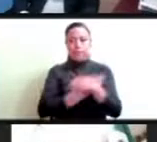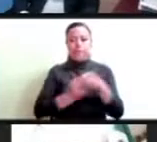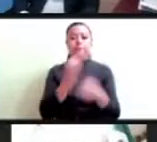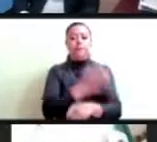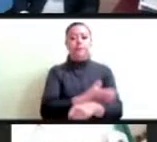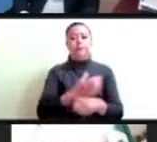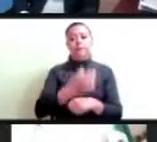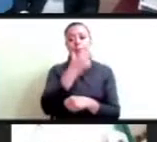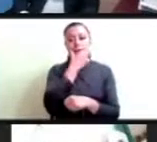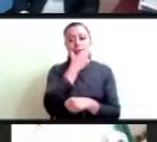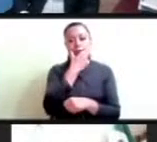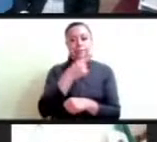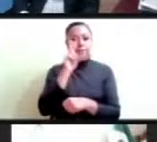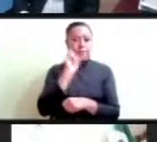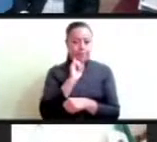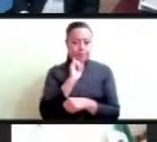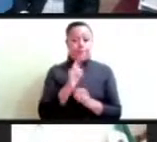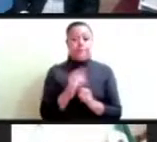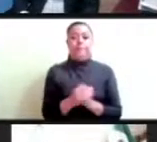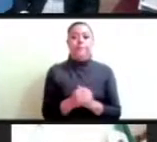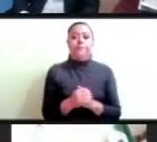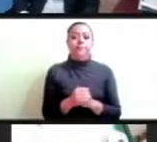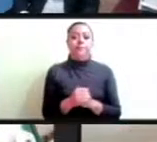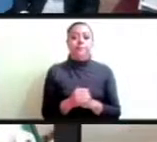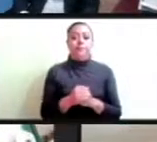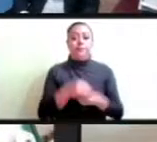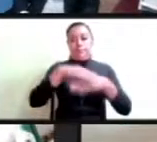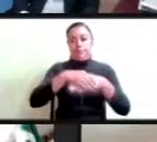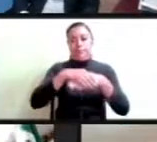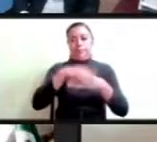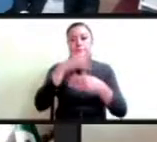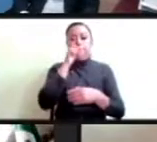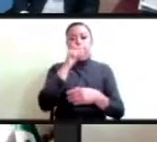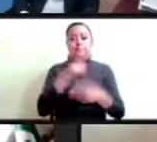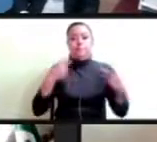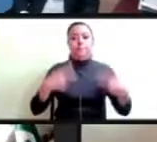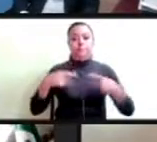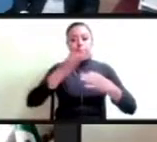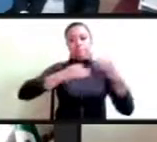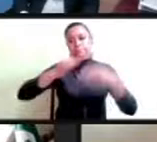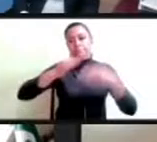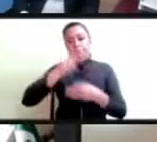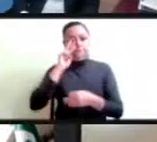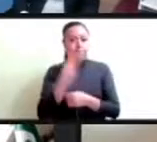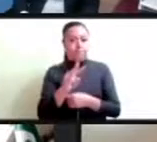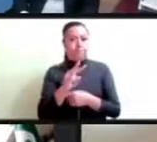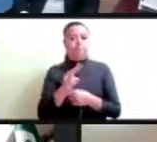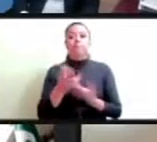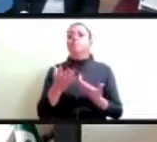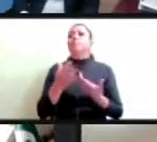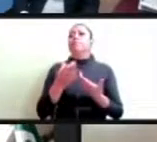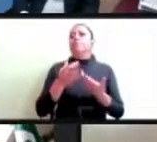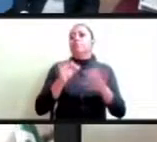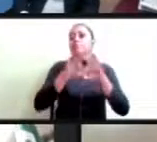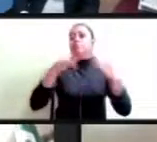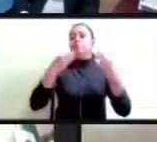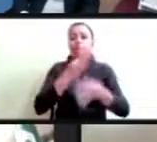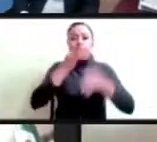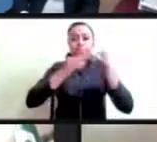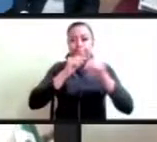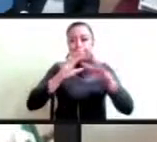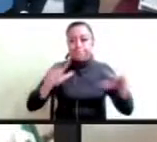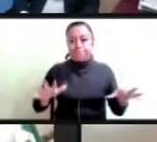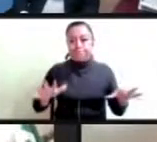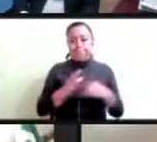diputadas y compañeros diputados. Saludo también a la ciudadanía que nos sigue por los medios de difusión de los que hace uso este honorable